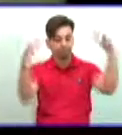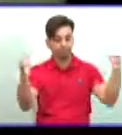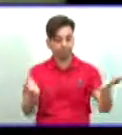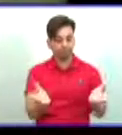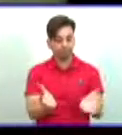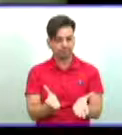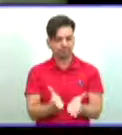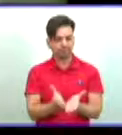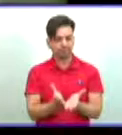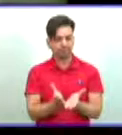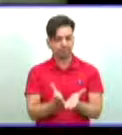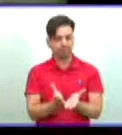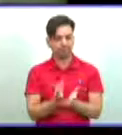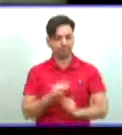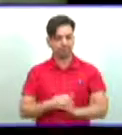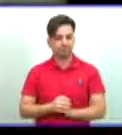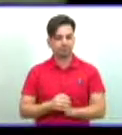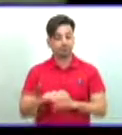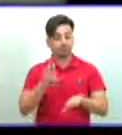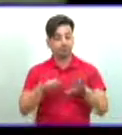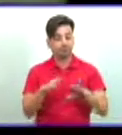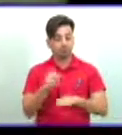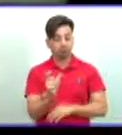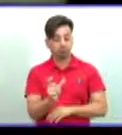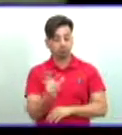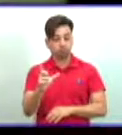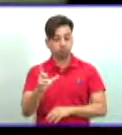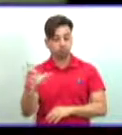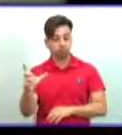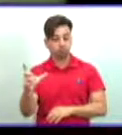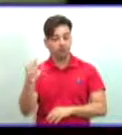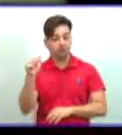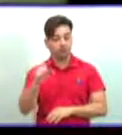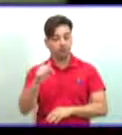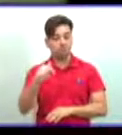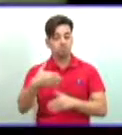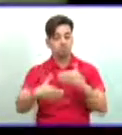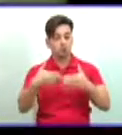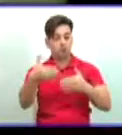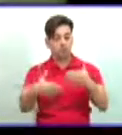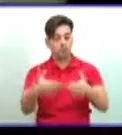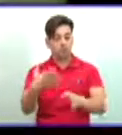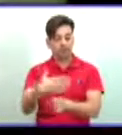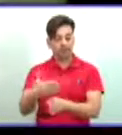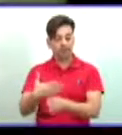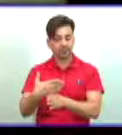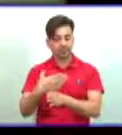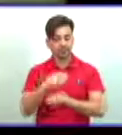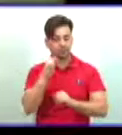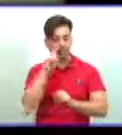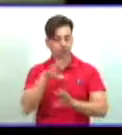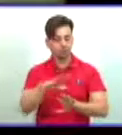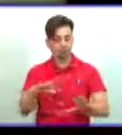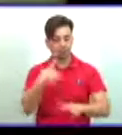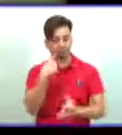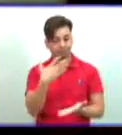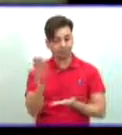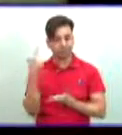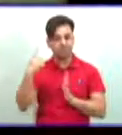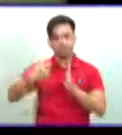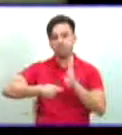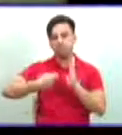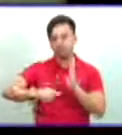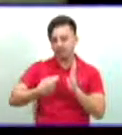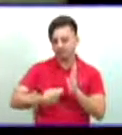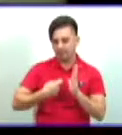procesos y fenómenos que marcan el desarrollo de la vida en nuestro planeta. Entonces veamos este video que nos muestra